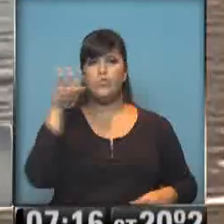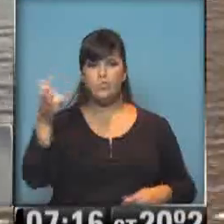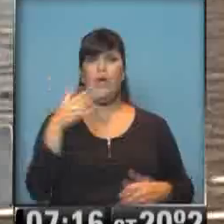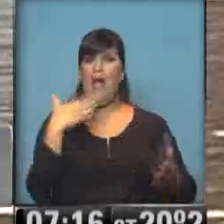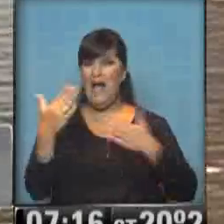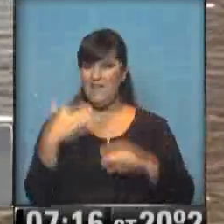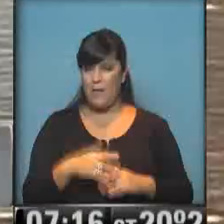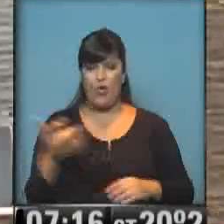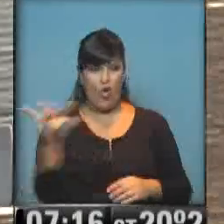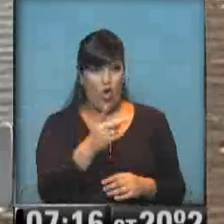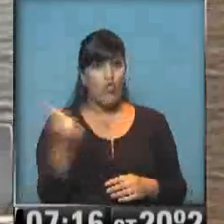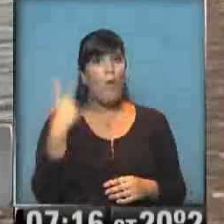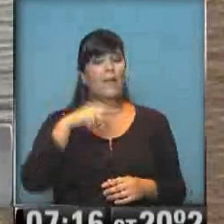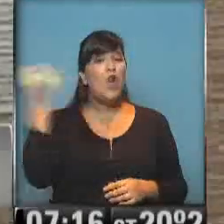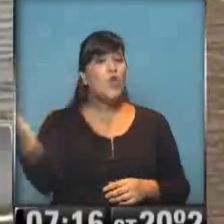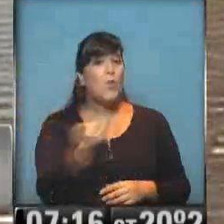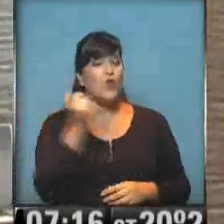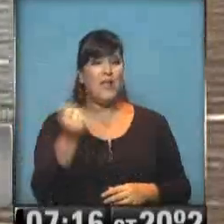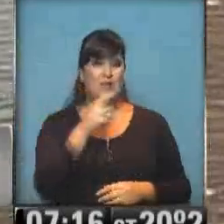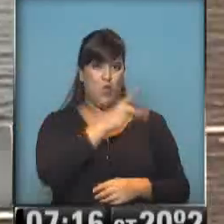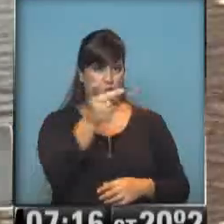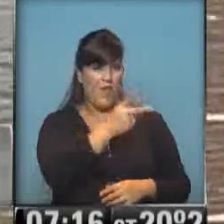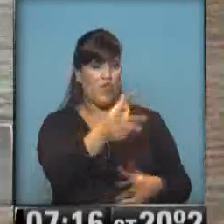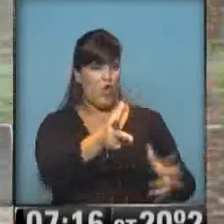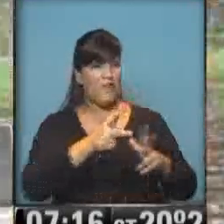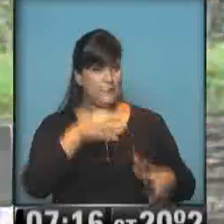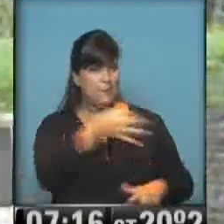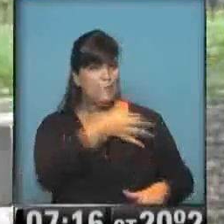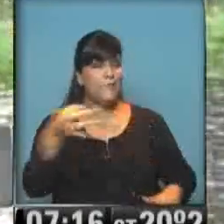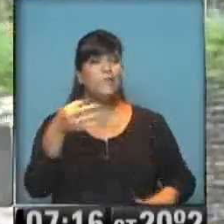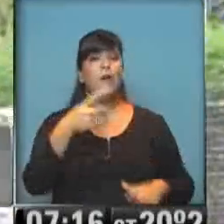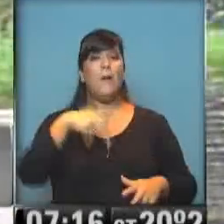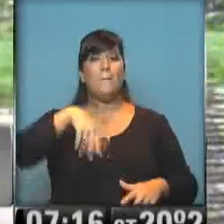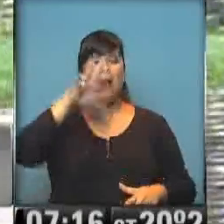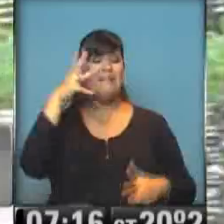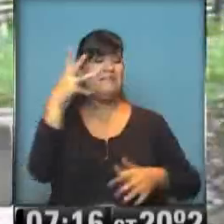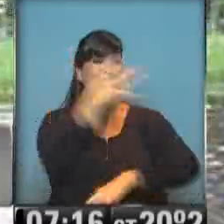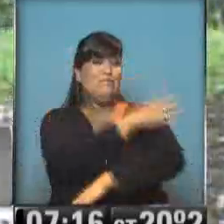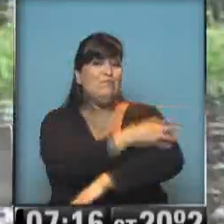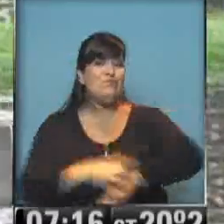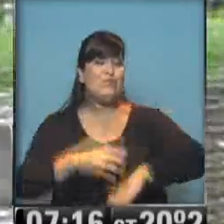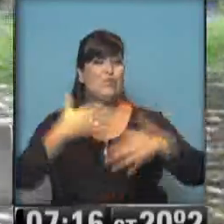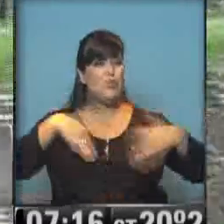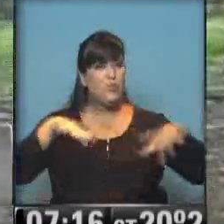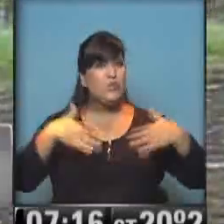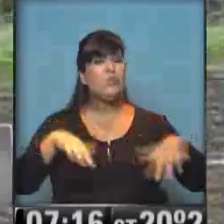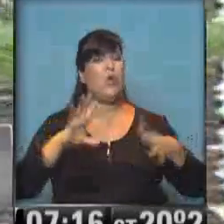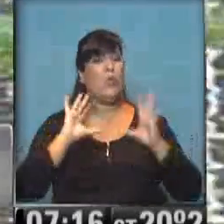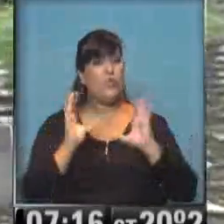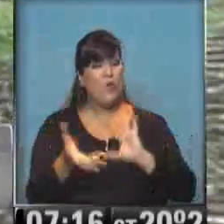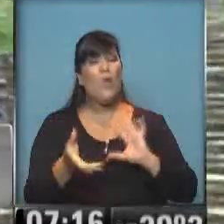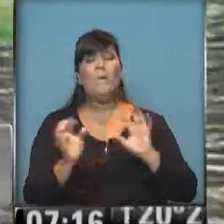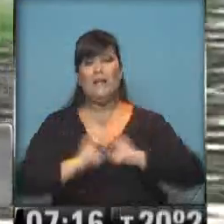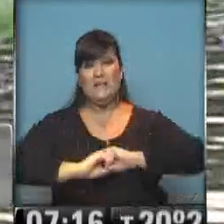ellos, pero lo que es importante es lo que ustedes recalcaban, que generalmente los sectores vulnerables tienen un doble costo en estas tragedias.